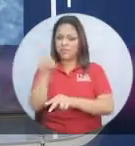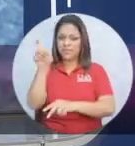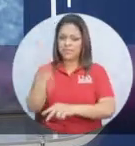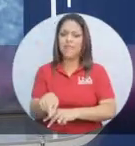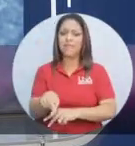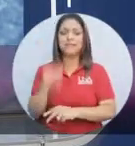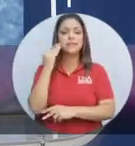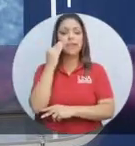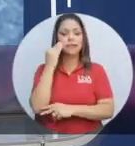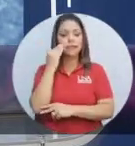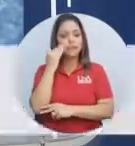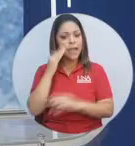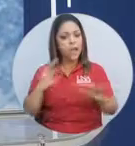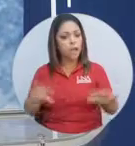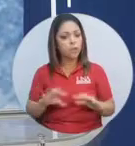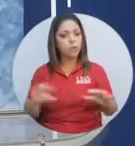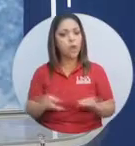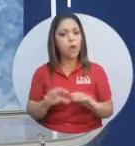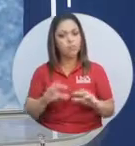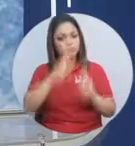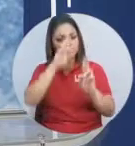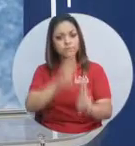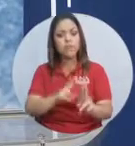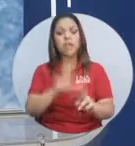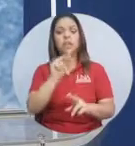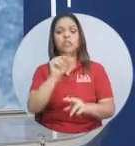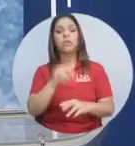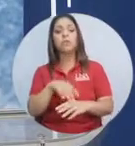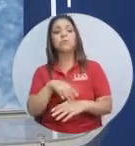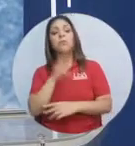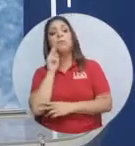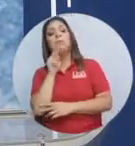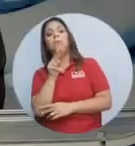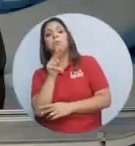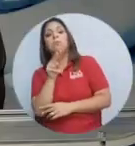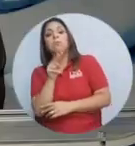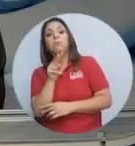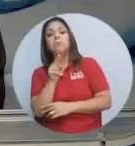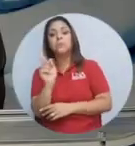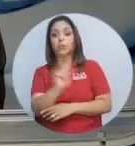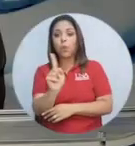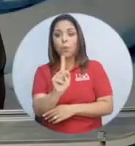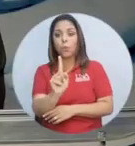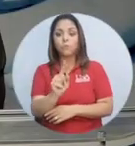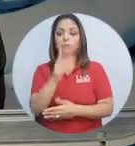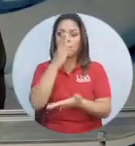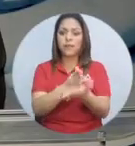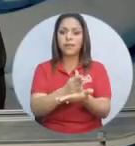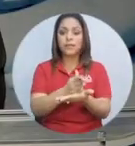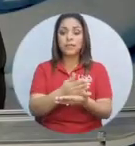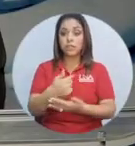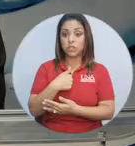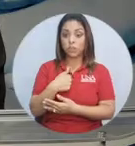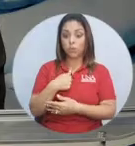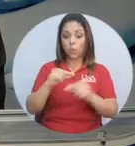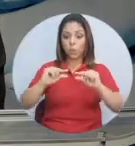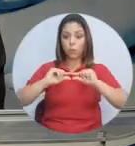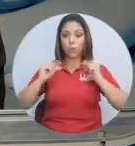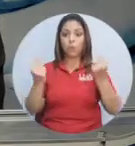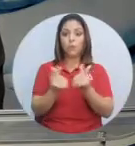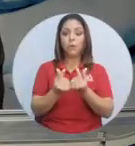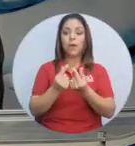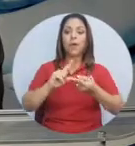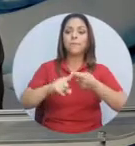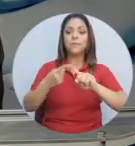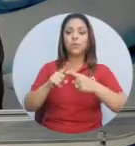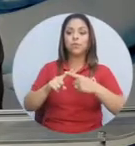deben actuar como tales y no simplemente hacerse la vista gorda. Exacto, es parar, ¿verdad? Es pararlo. Si estoy en un grupo de